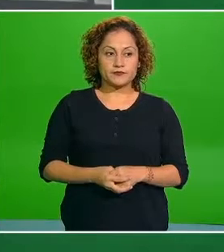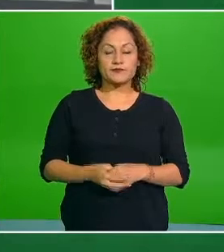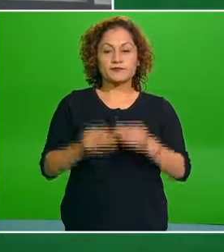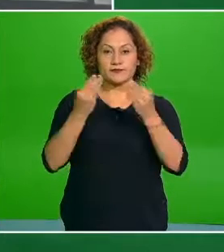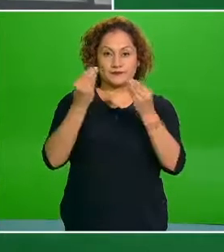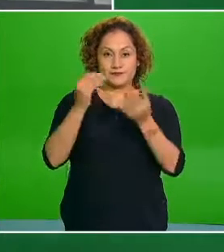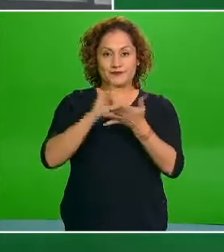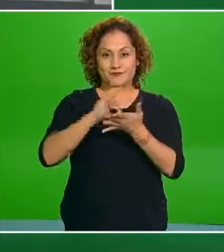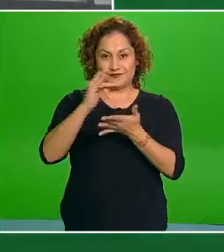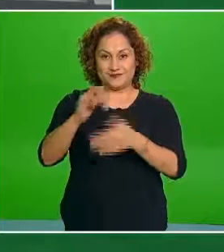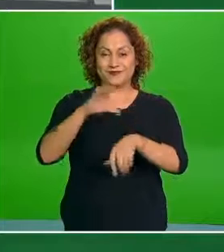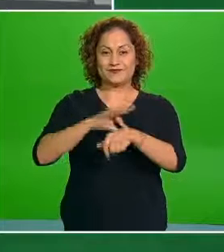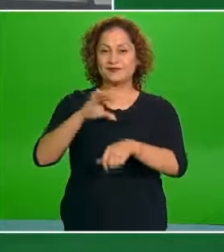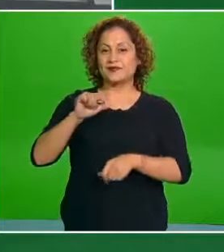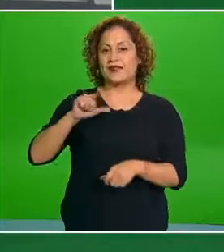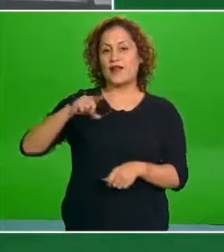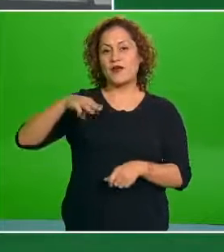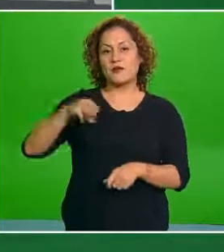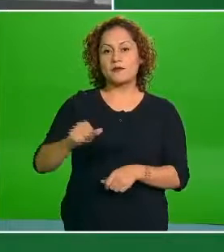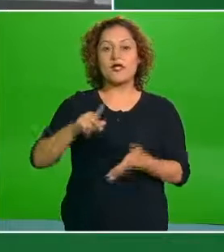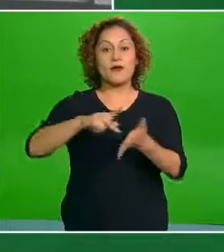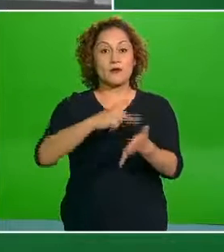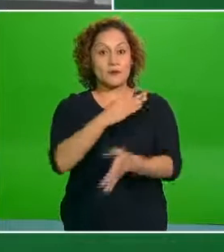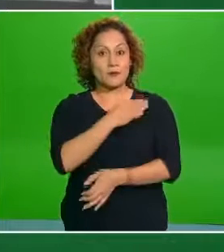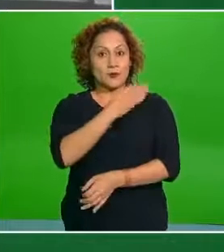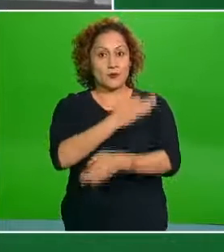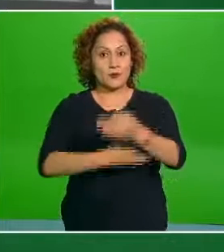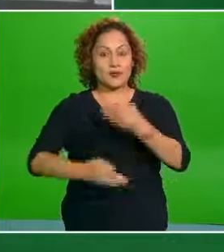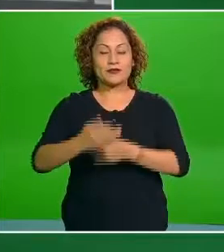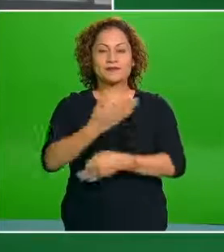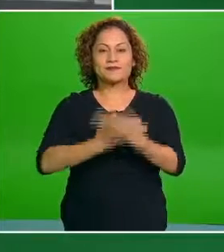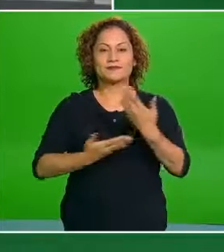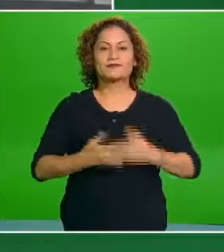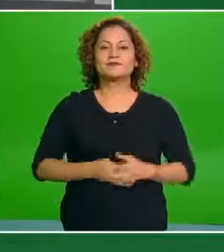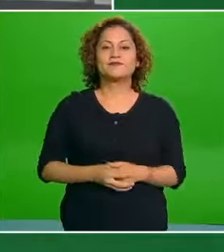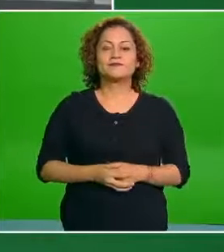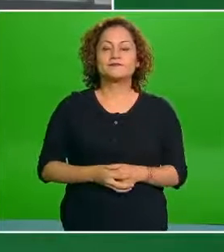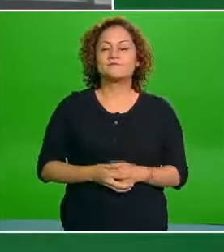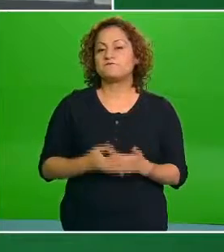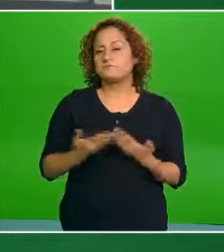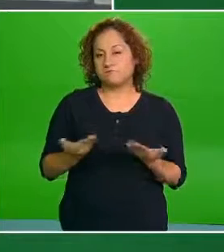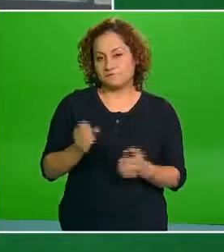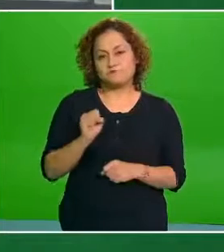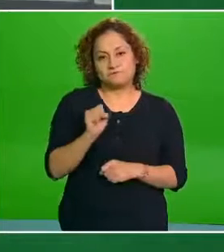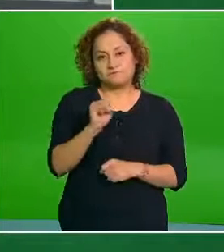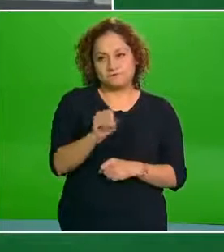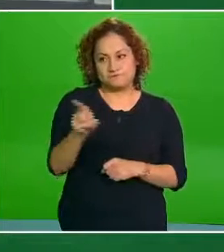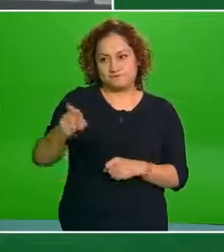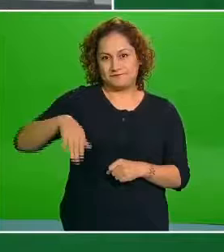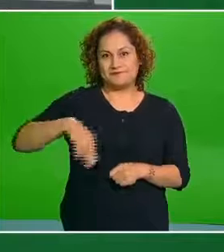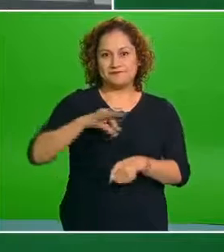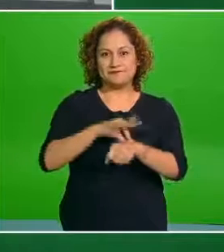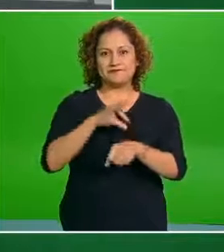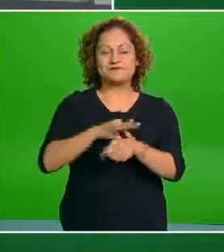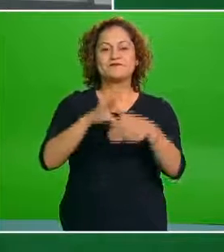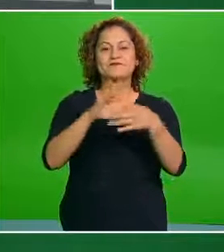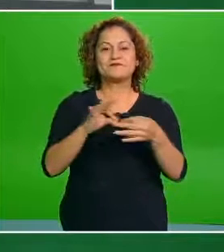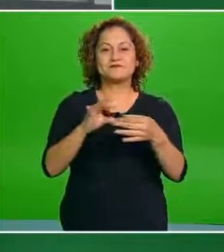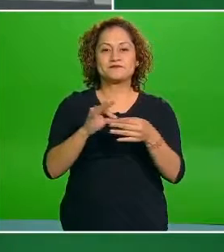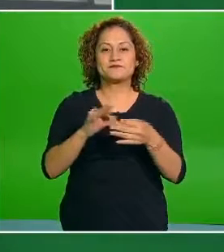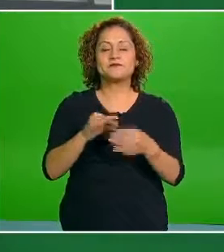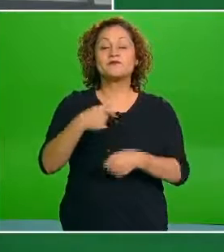Muchas gracias, doctora Romía. Nuevamente, muy buenas tardes a todas y todos. Y justo como el doctor comentaba, vamos con